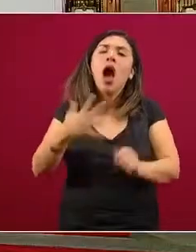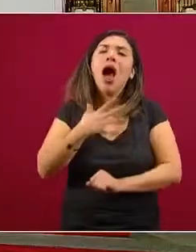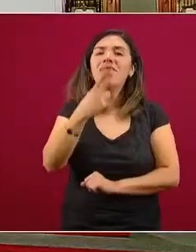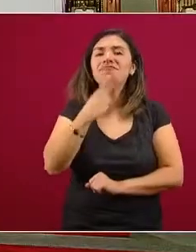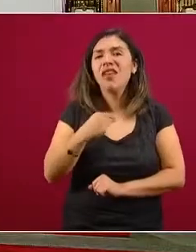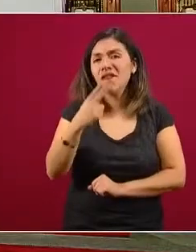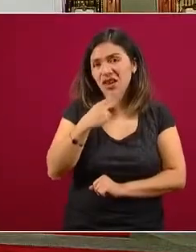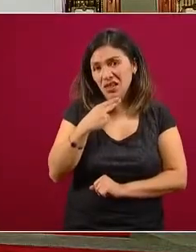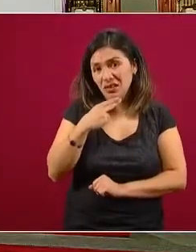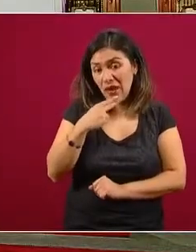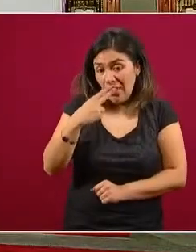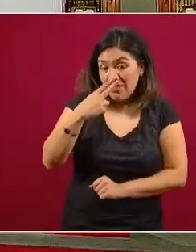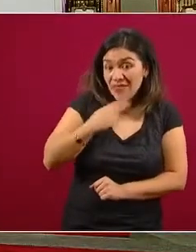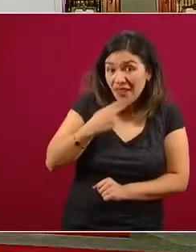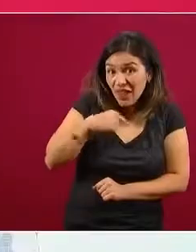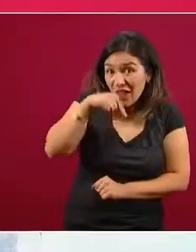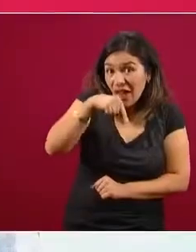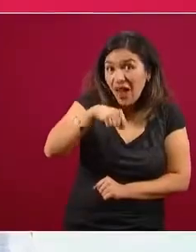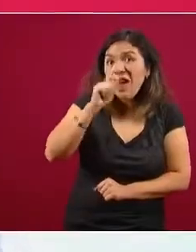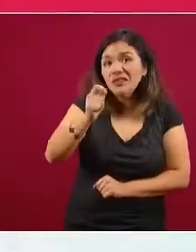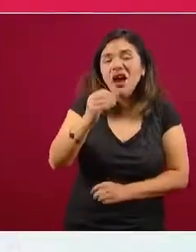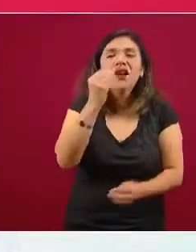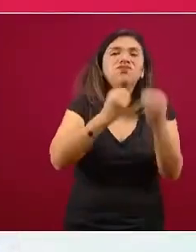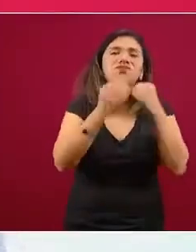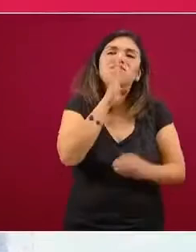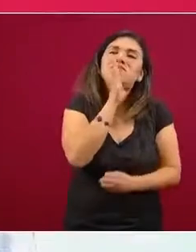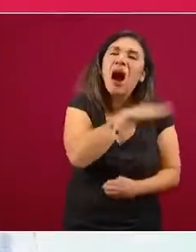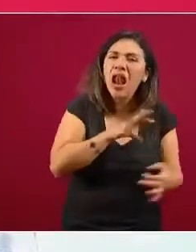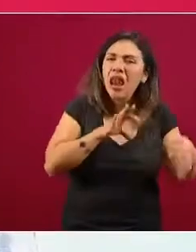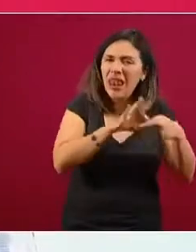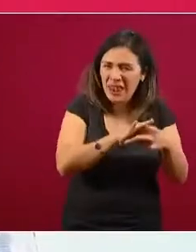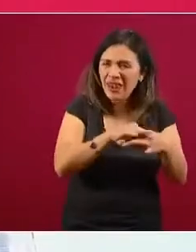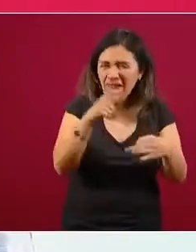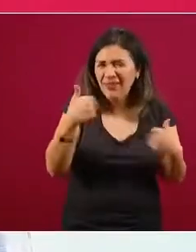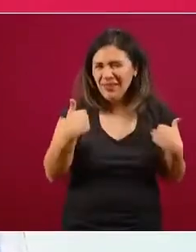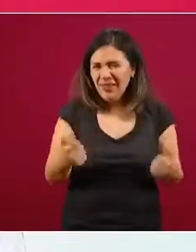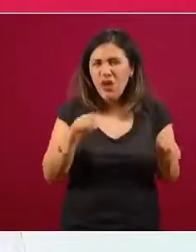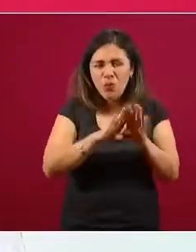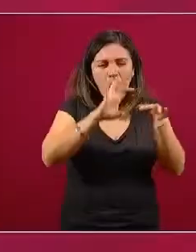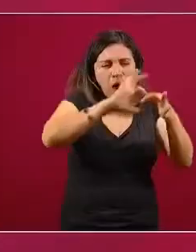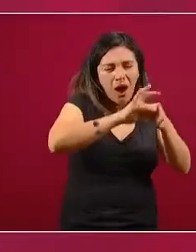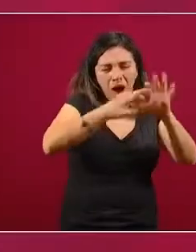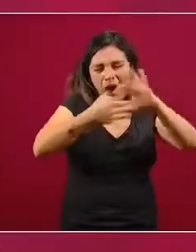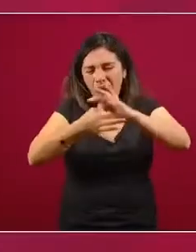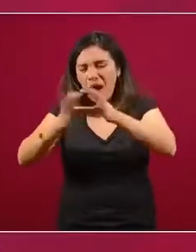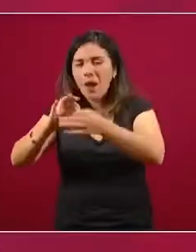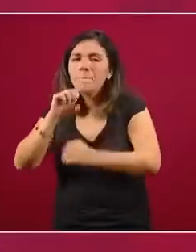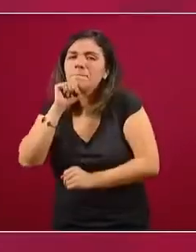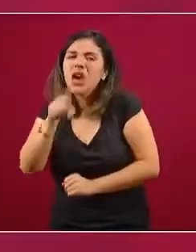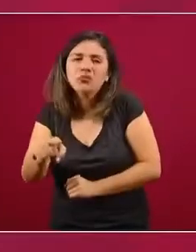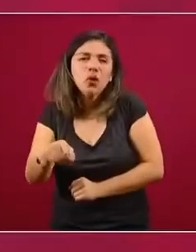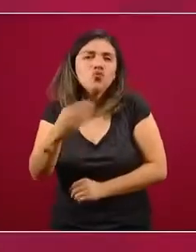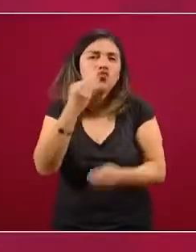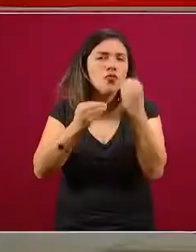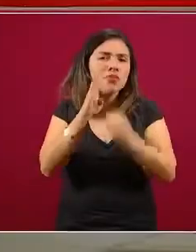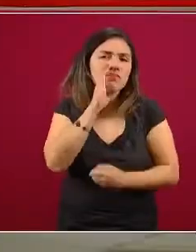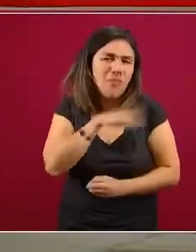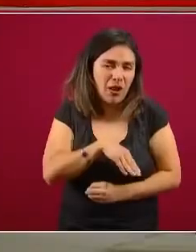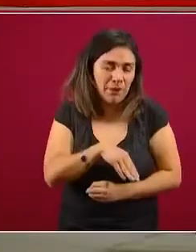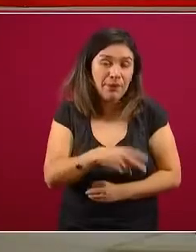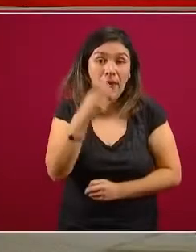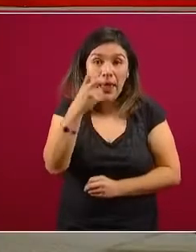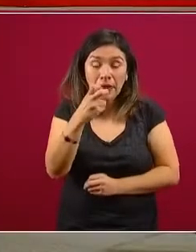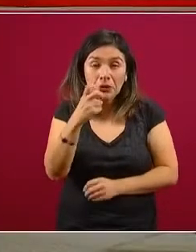que a su vez está determinada por la mala alimentación. Entonces, como se puede ver, al final llegamos al mismo punto y con